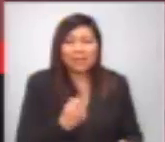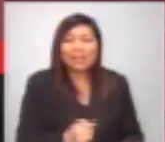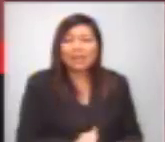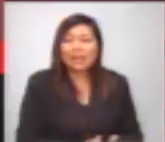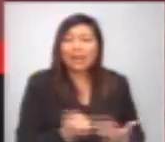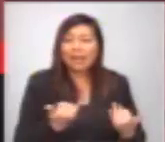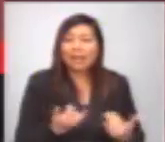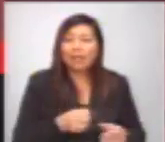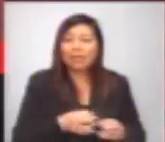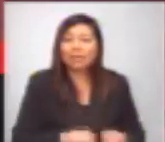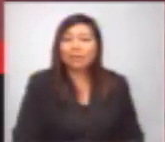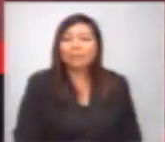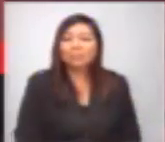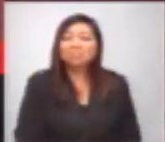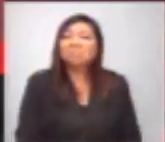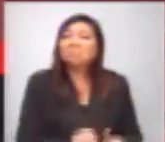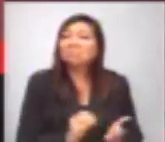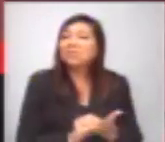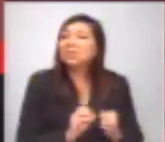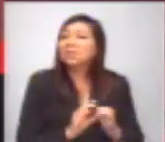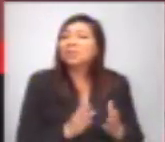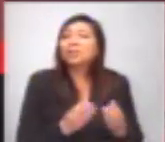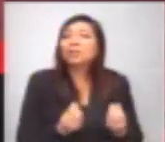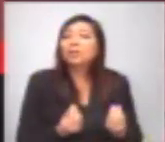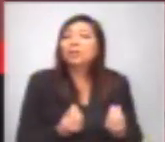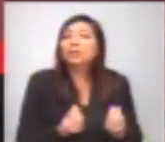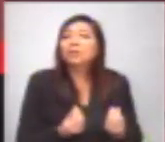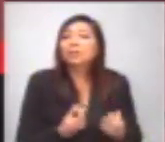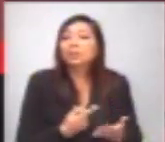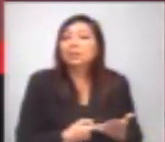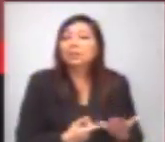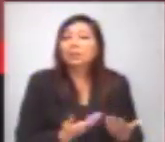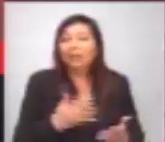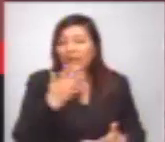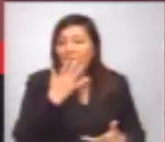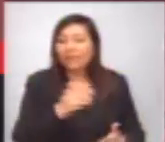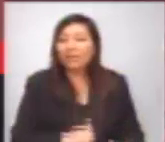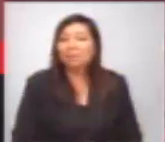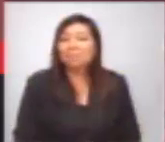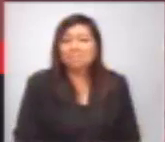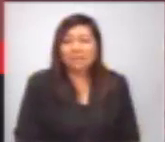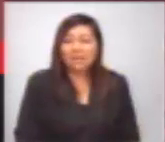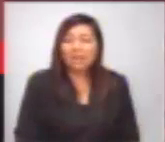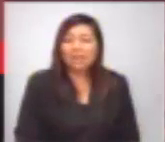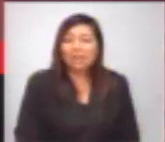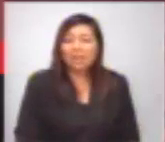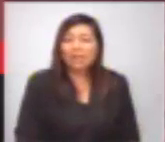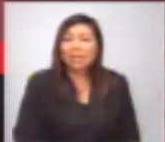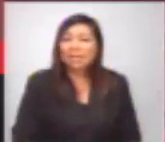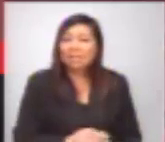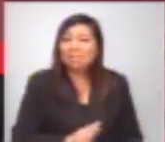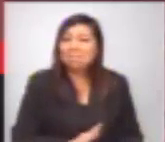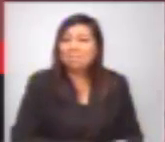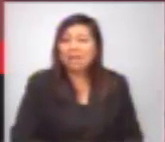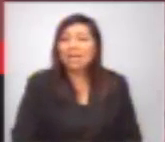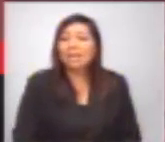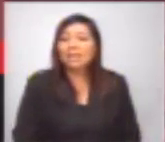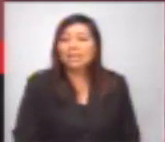diciendo, y acá en su explicación está bien clarito, cómo está ocasionando enfermedades, ¿no? Enfermedades crónicas,